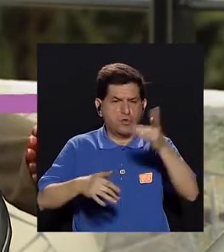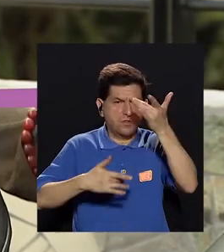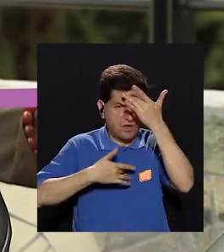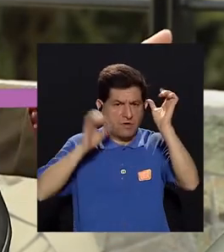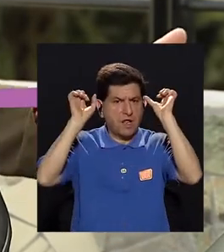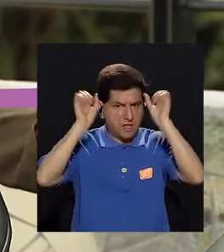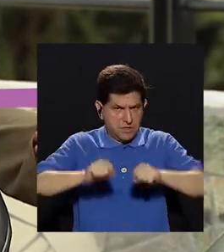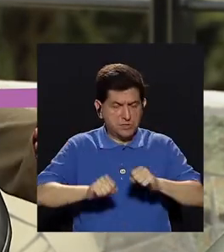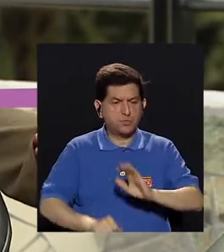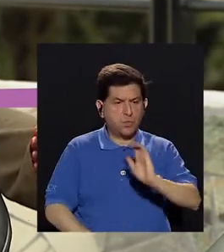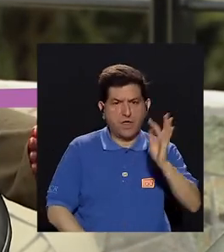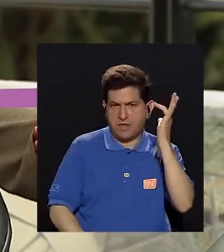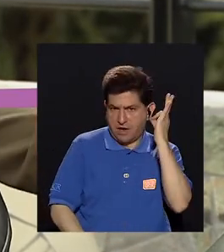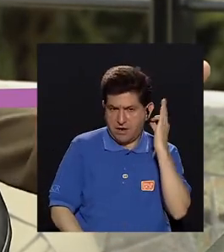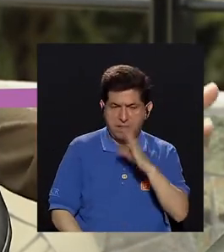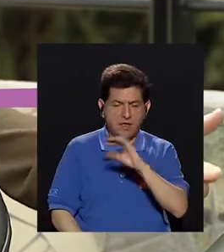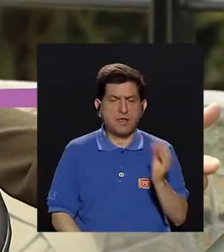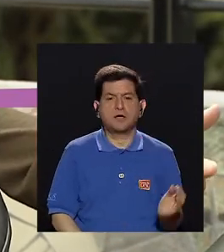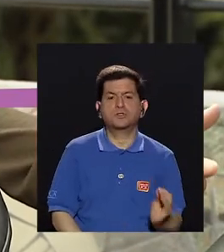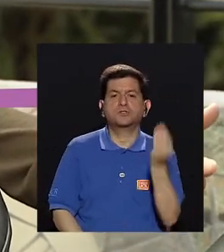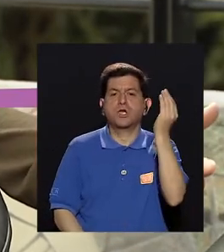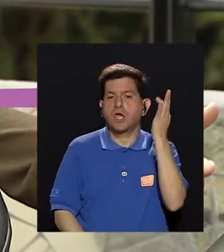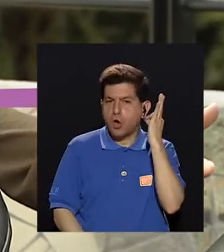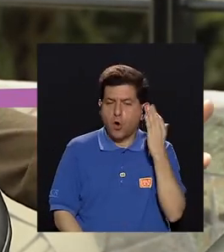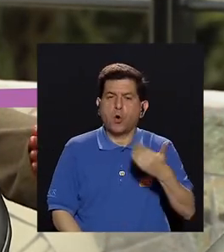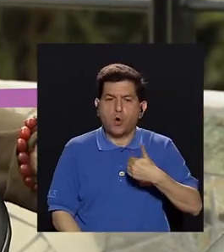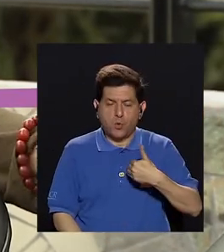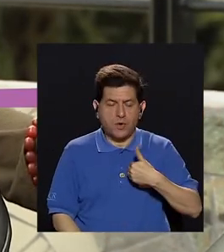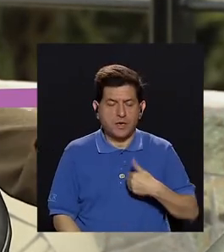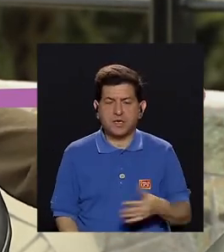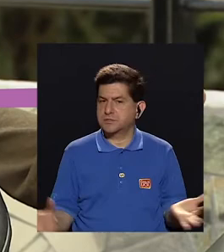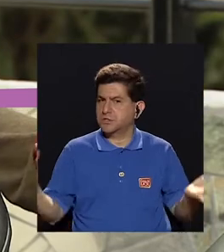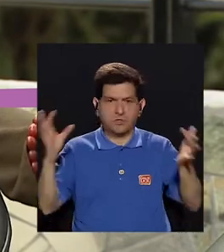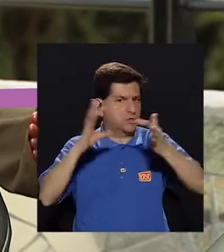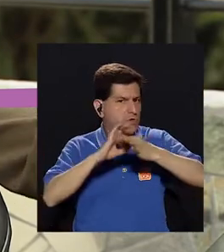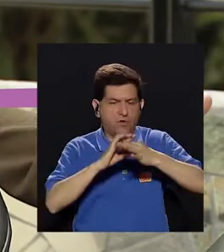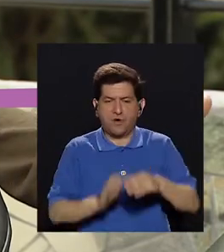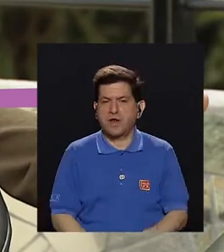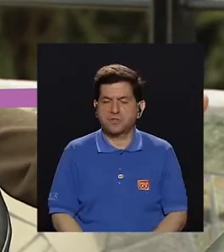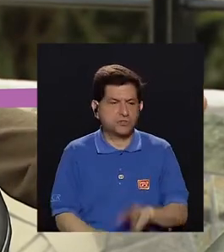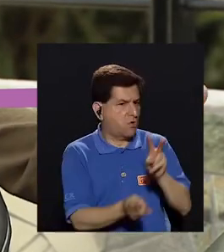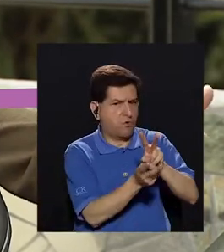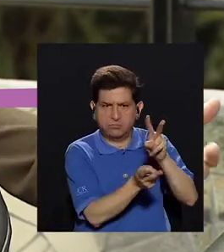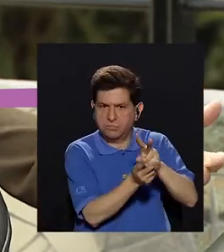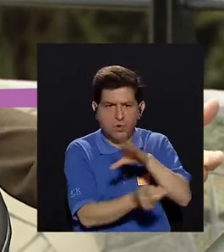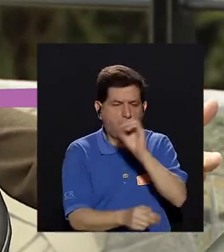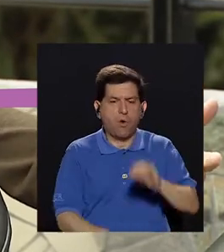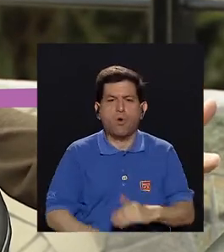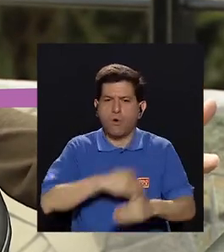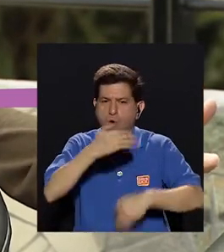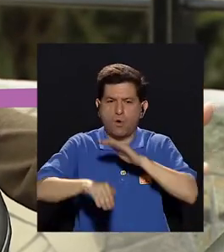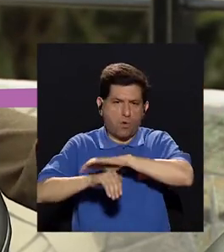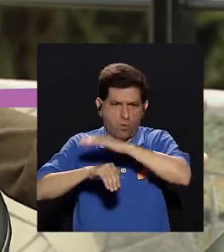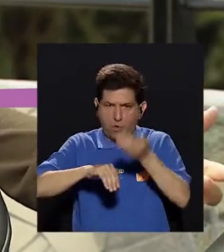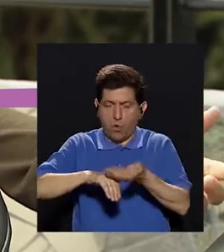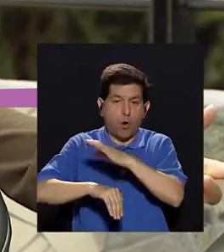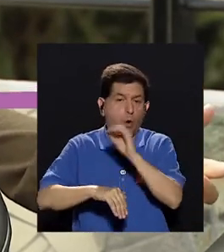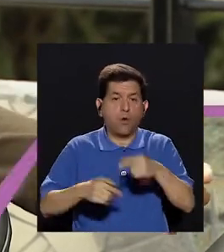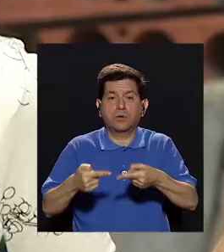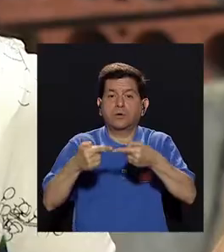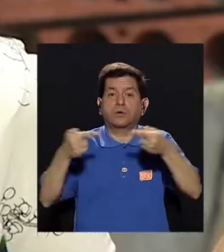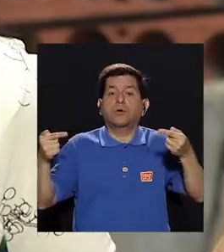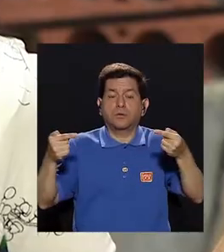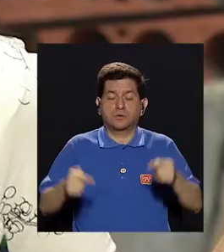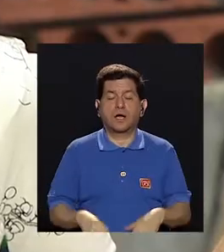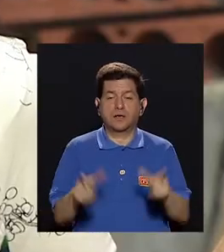padecimientos que pueden tener las niñas y que pueden tener las adolescentes que no tienen nada que ver ni con actividad sexual, ni con maternidad, ni con cáncer